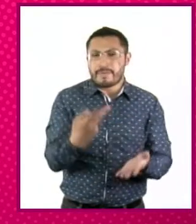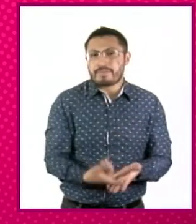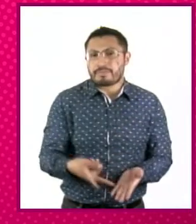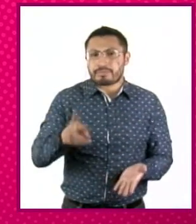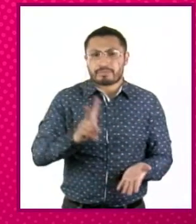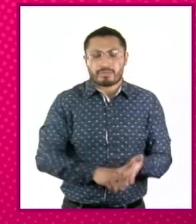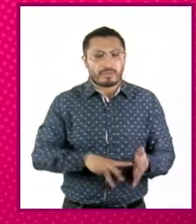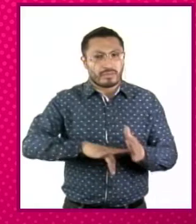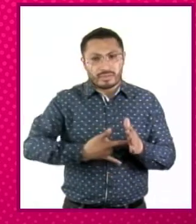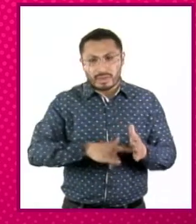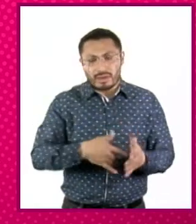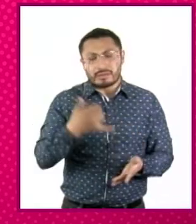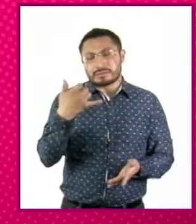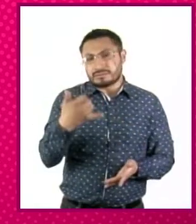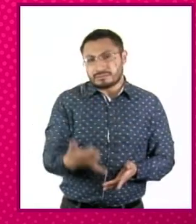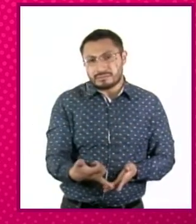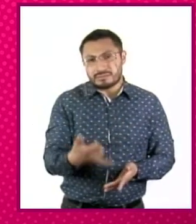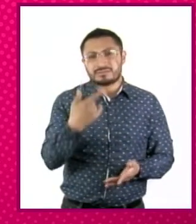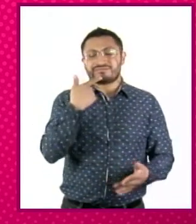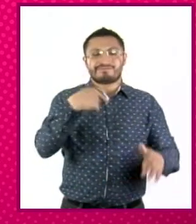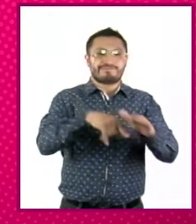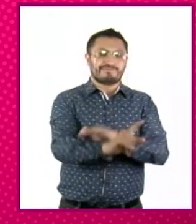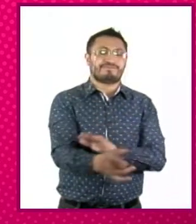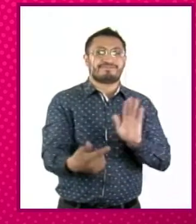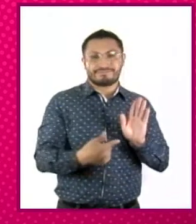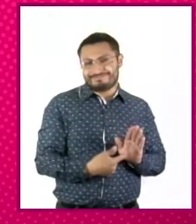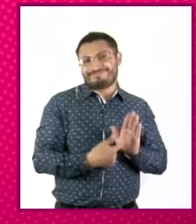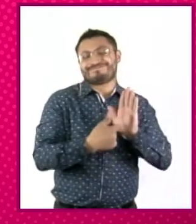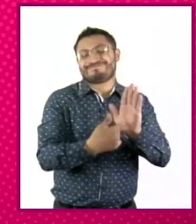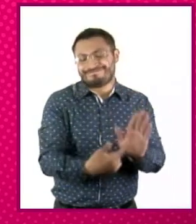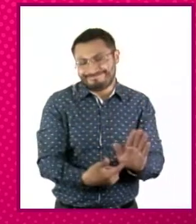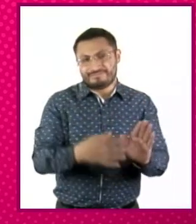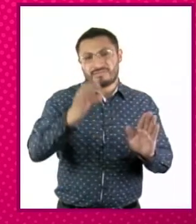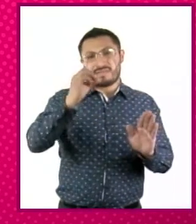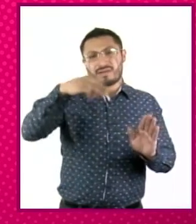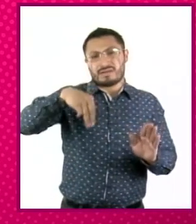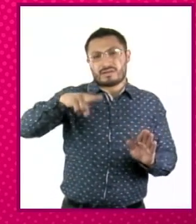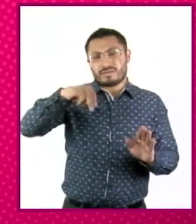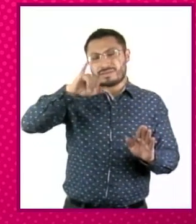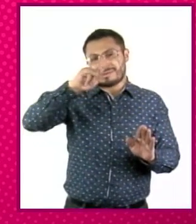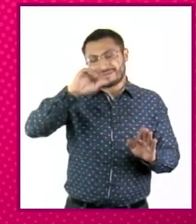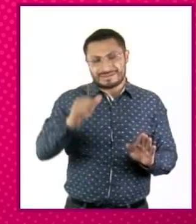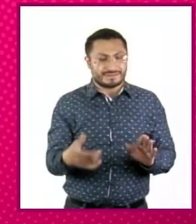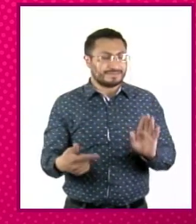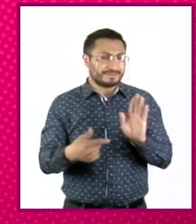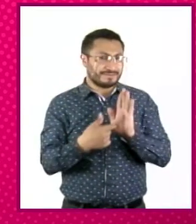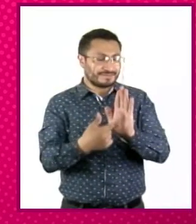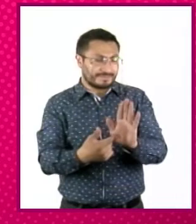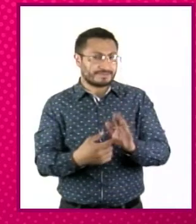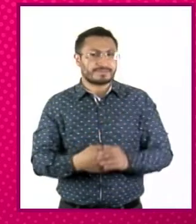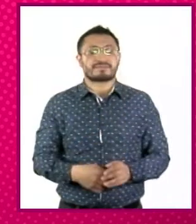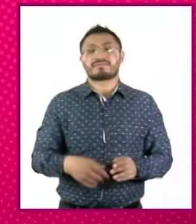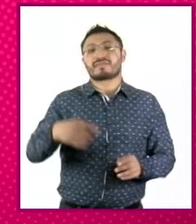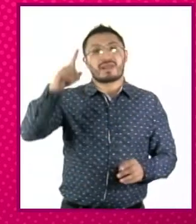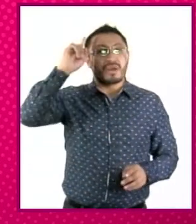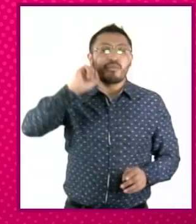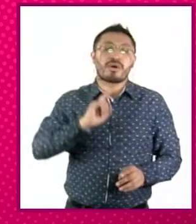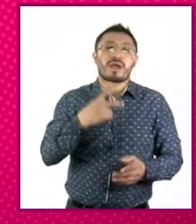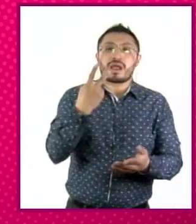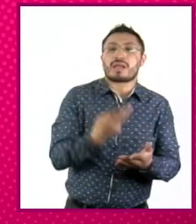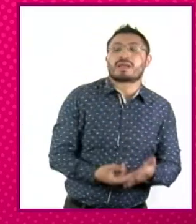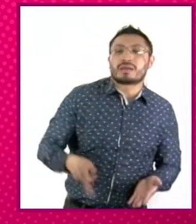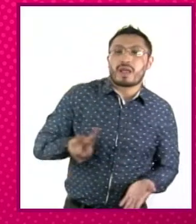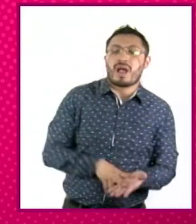y esta denuncia aparece en el manifiesto del Partido Comunista. O sea, las mujeres con una doble opresión,